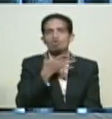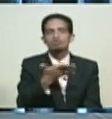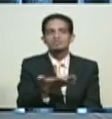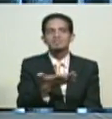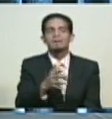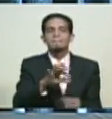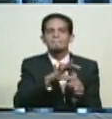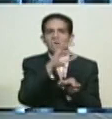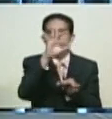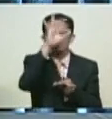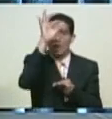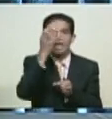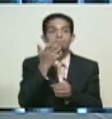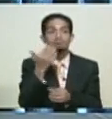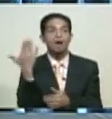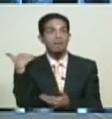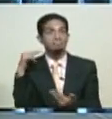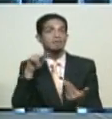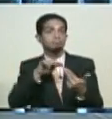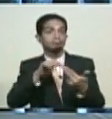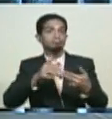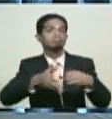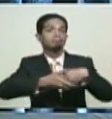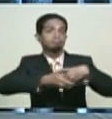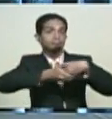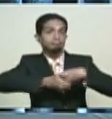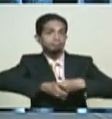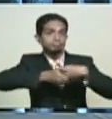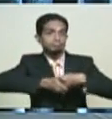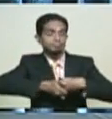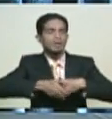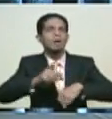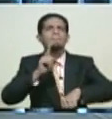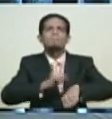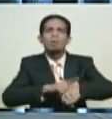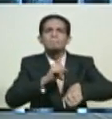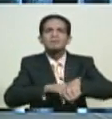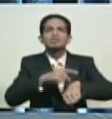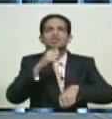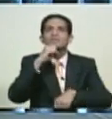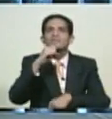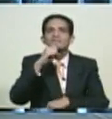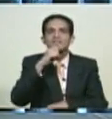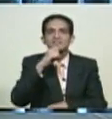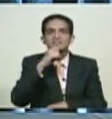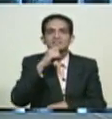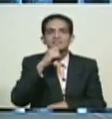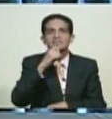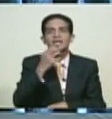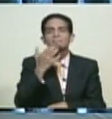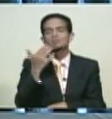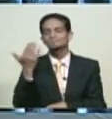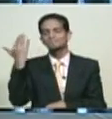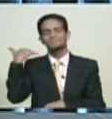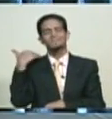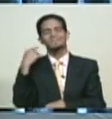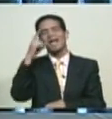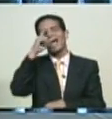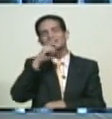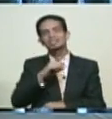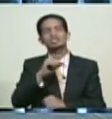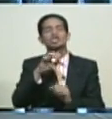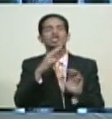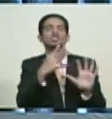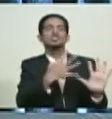conocimos bien en momentos de dificultades muchas dificultades debió por allá por el 92 93 94